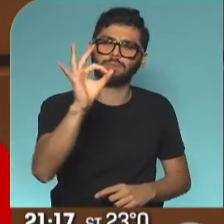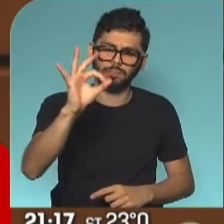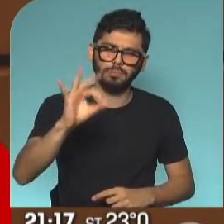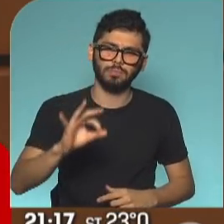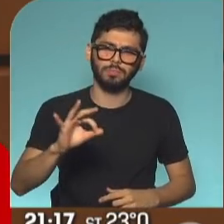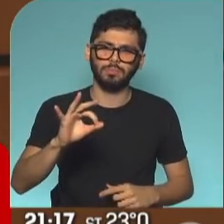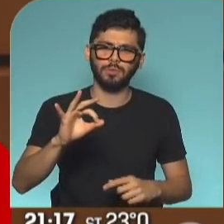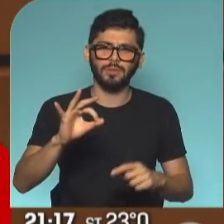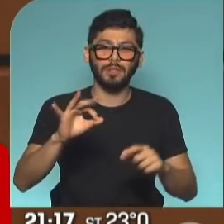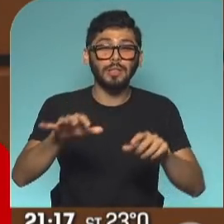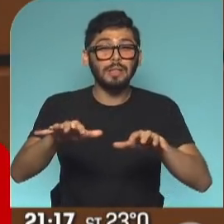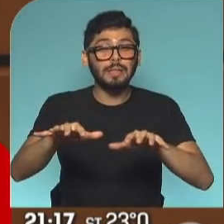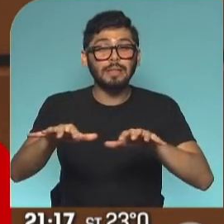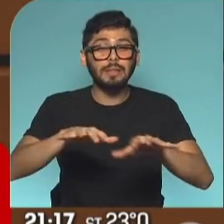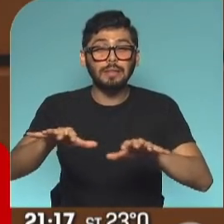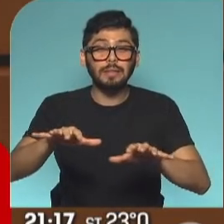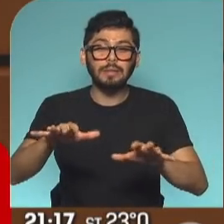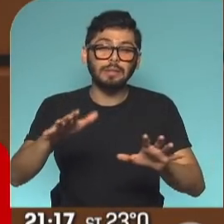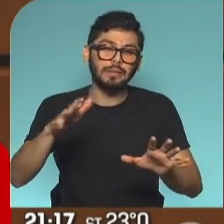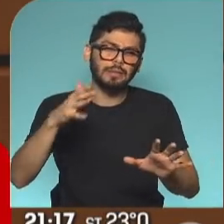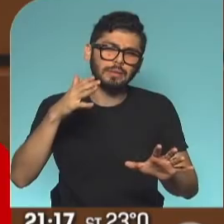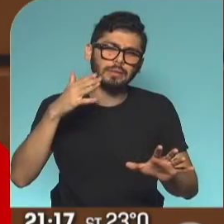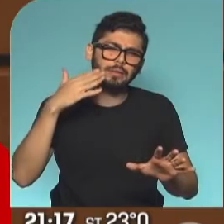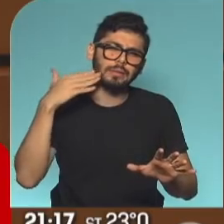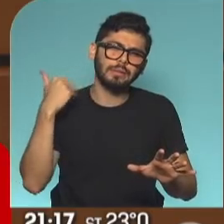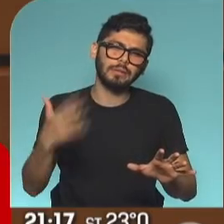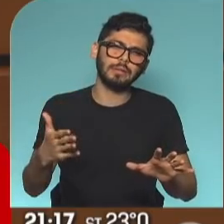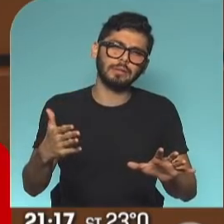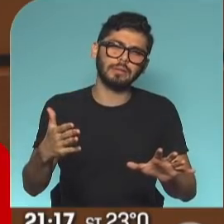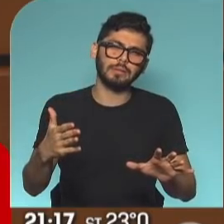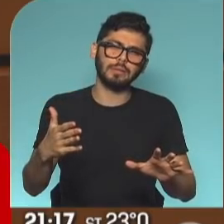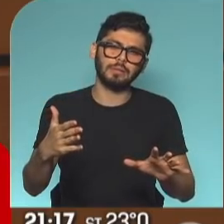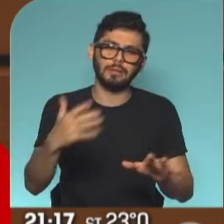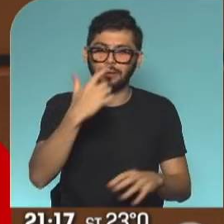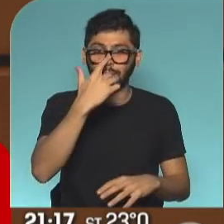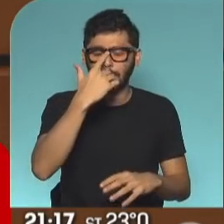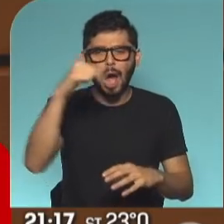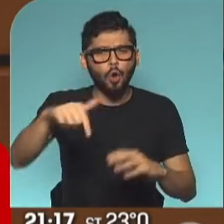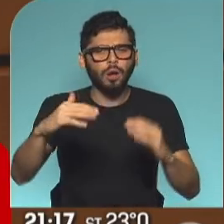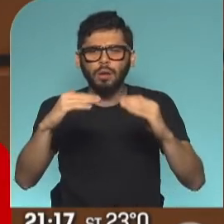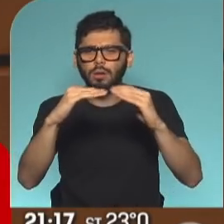en cosas más miserables. La desigualdad ahora aparece cuando